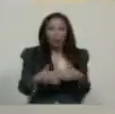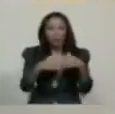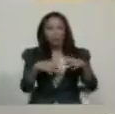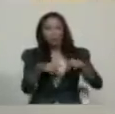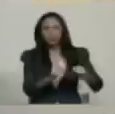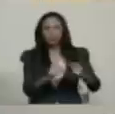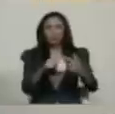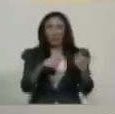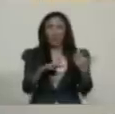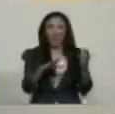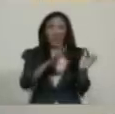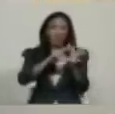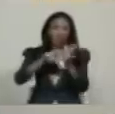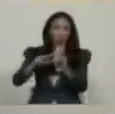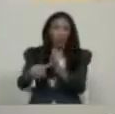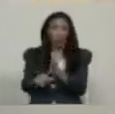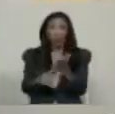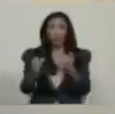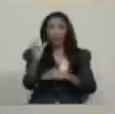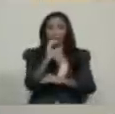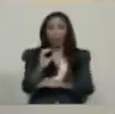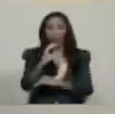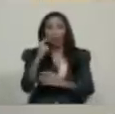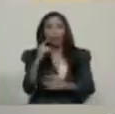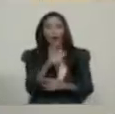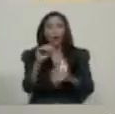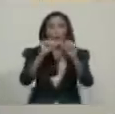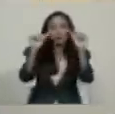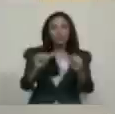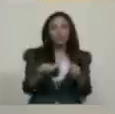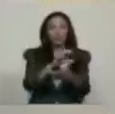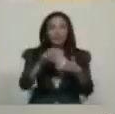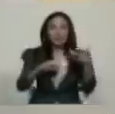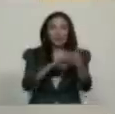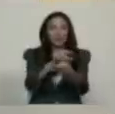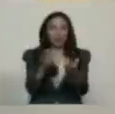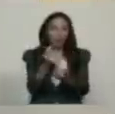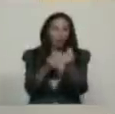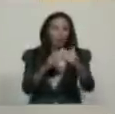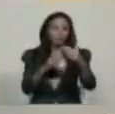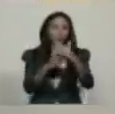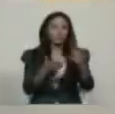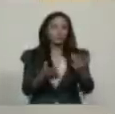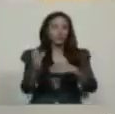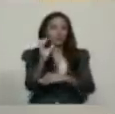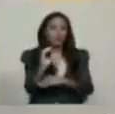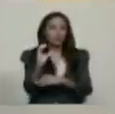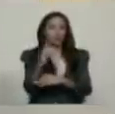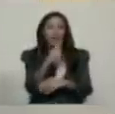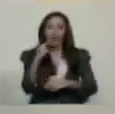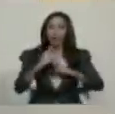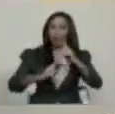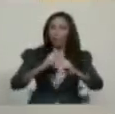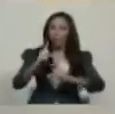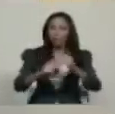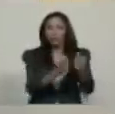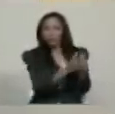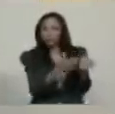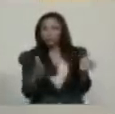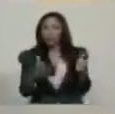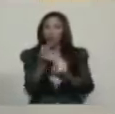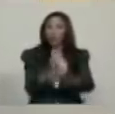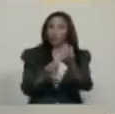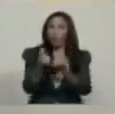las lacras oligárquicas de Colombia, el sistema de guerra económica contra todo el proceso